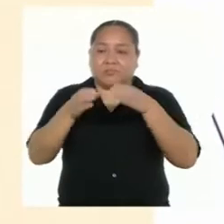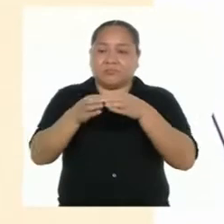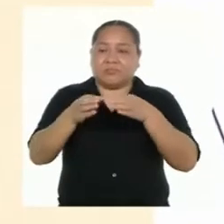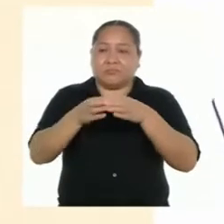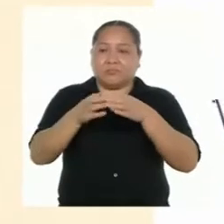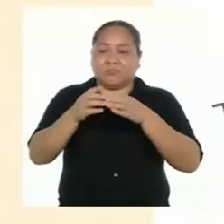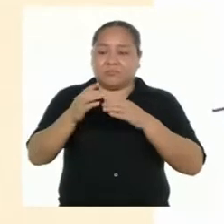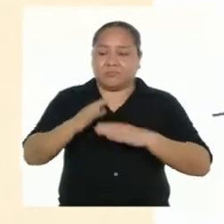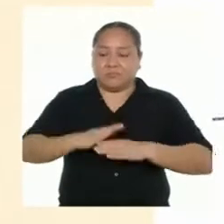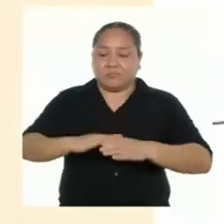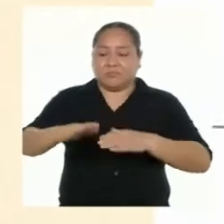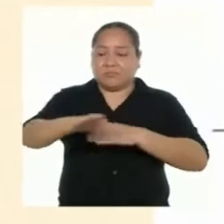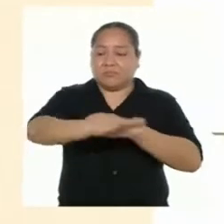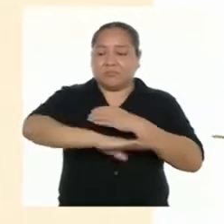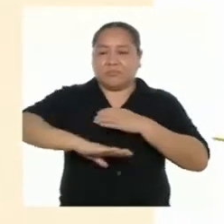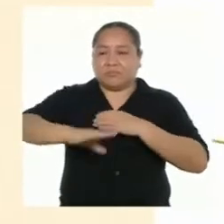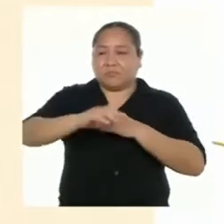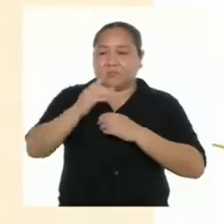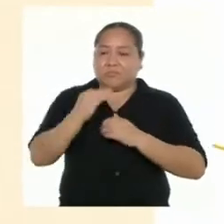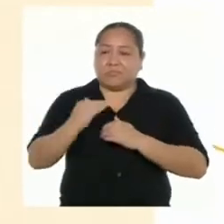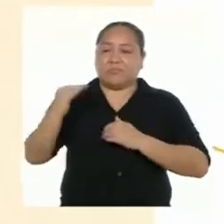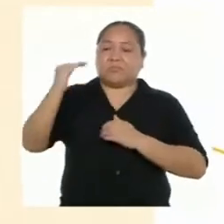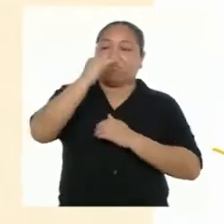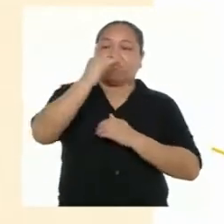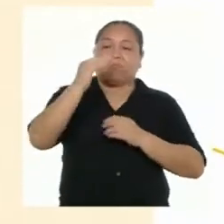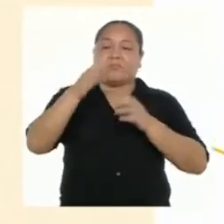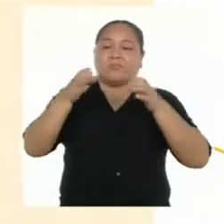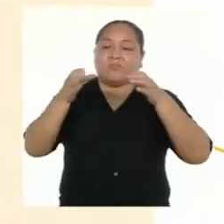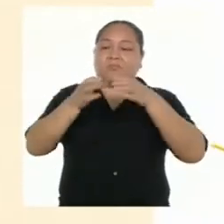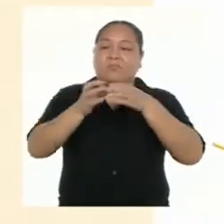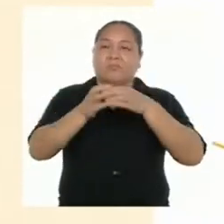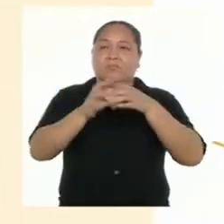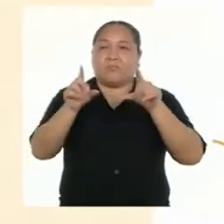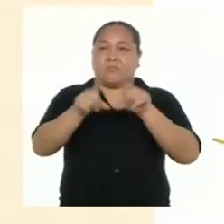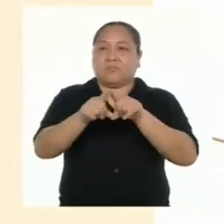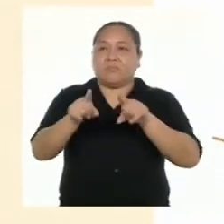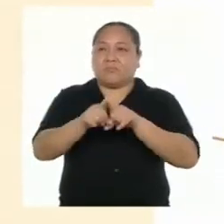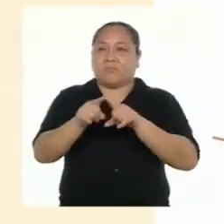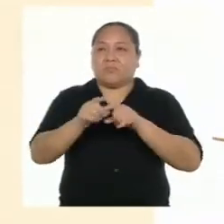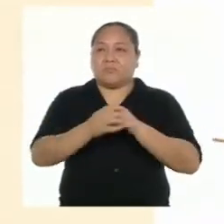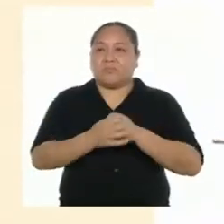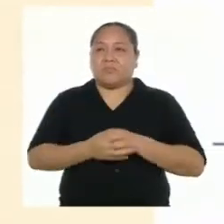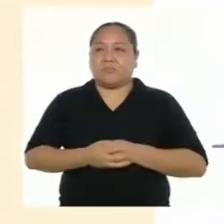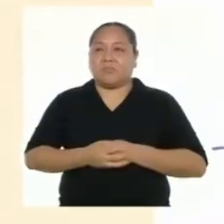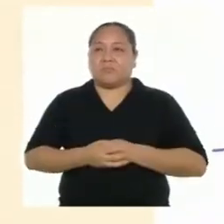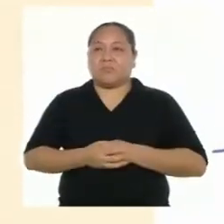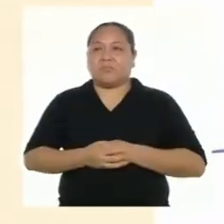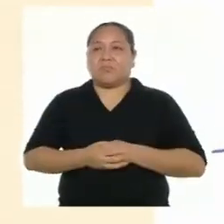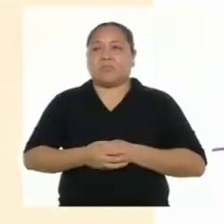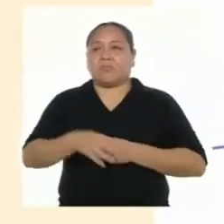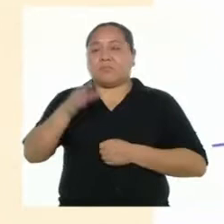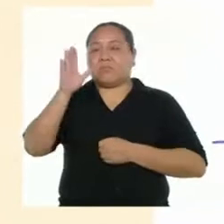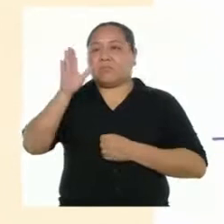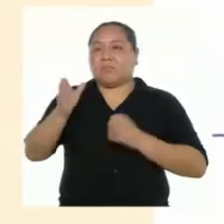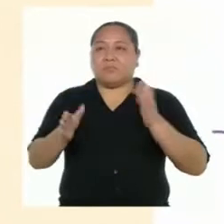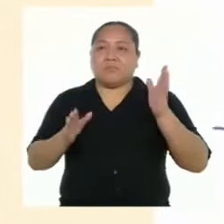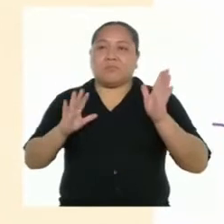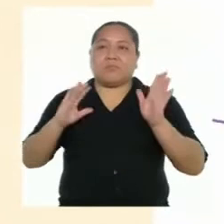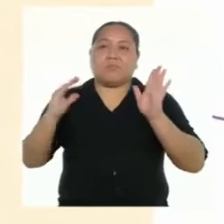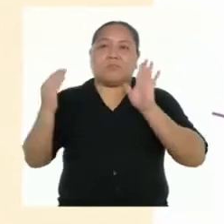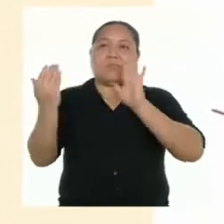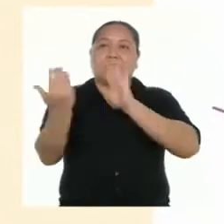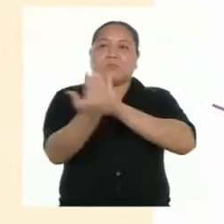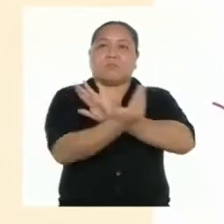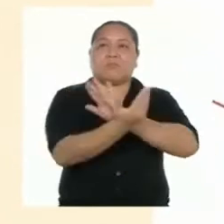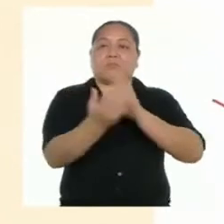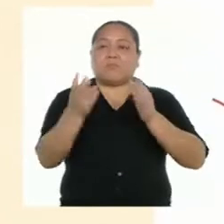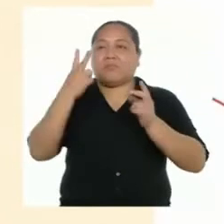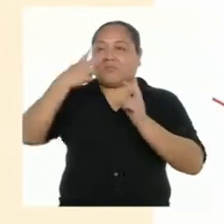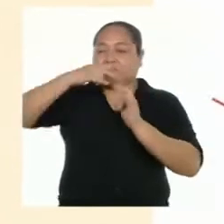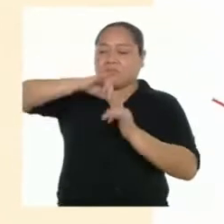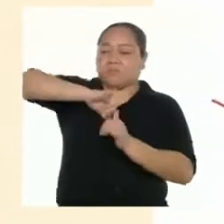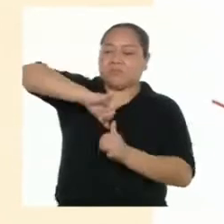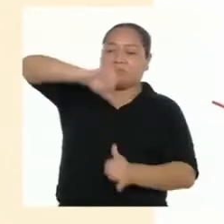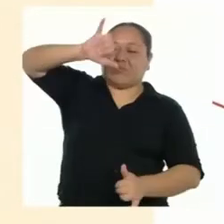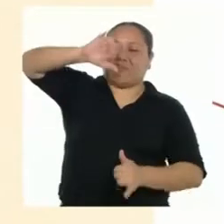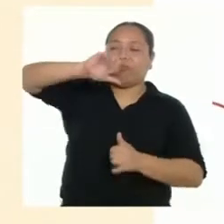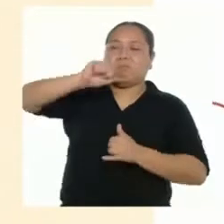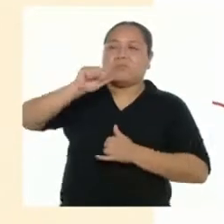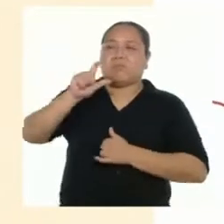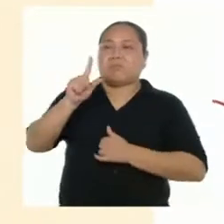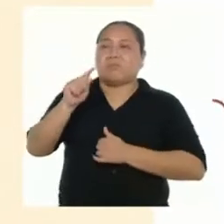una inferior y una superior. También un área lateral. Y podemos notar la altura de este